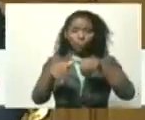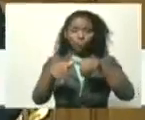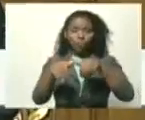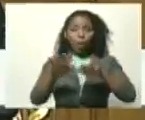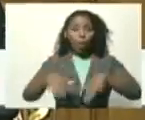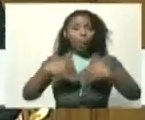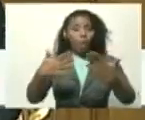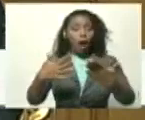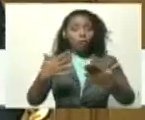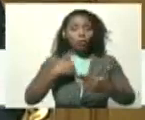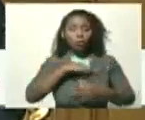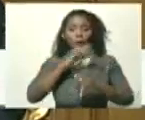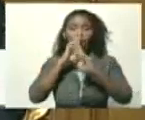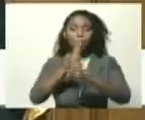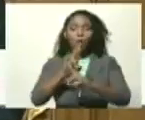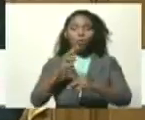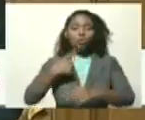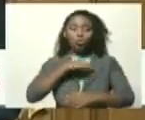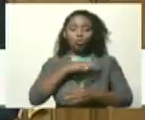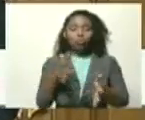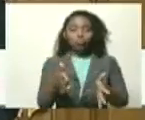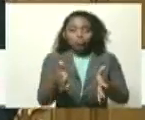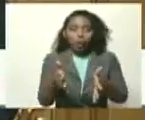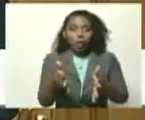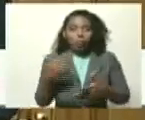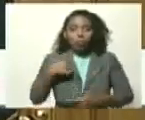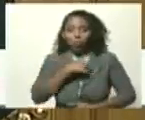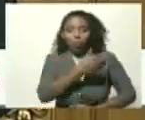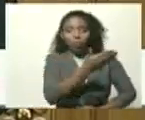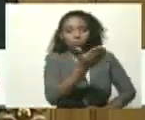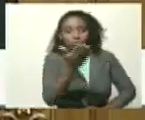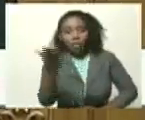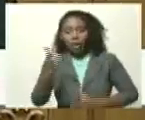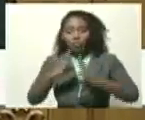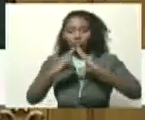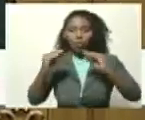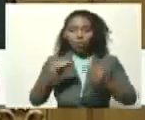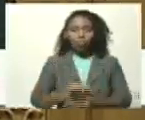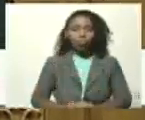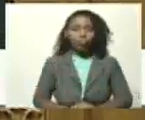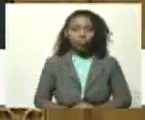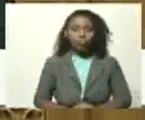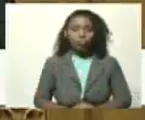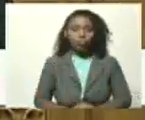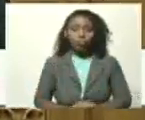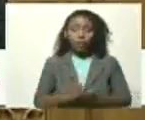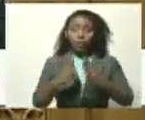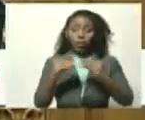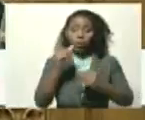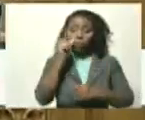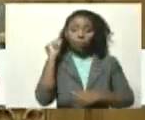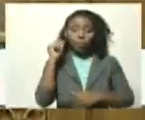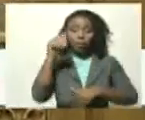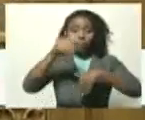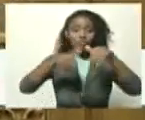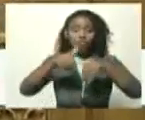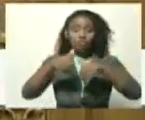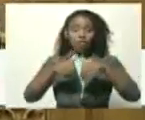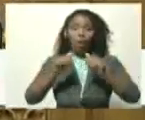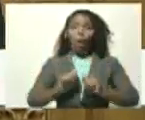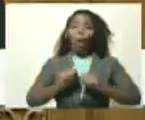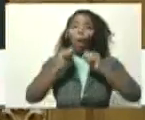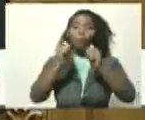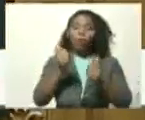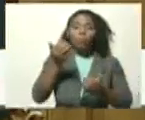cual resultamos electos nosotros y nosotras, ustedes, todos y todas electos, y comenzó